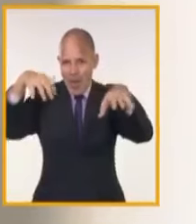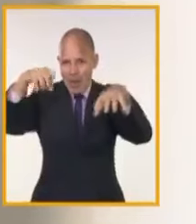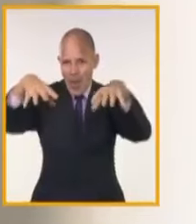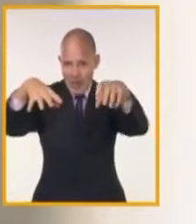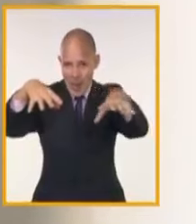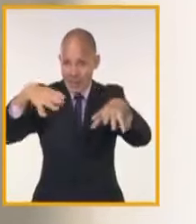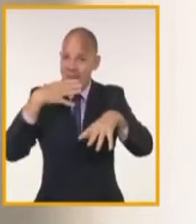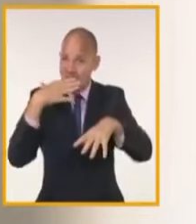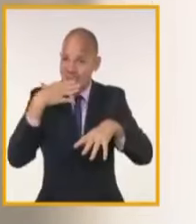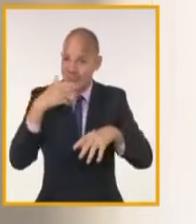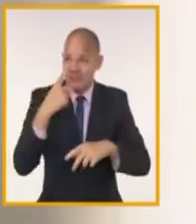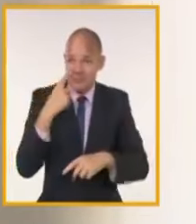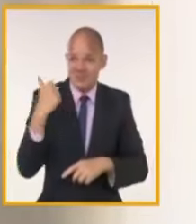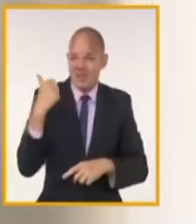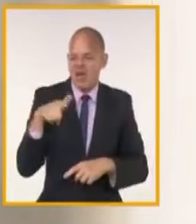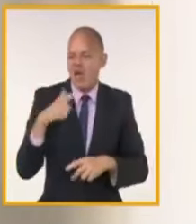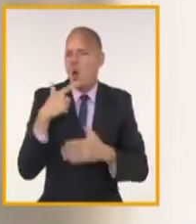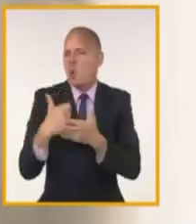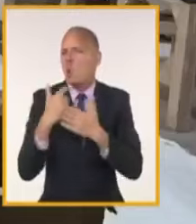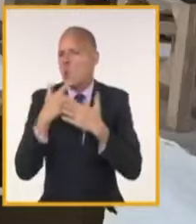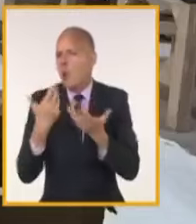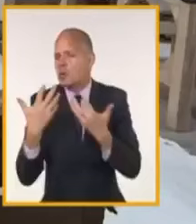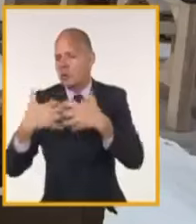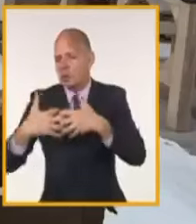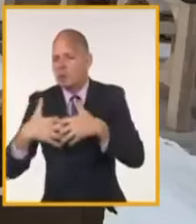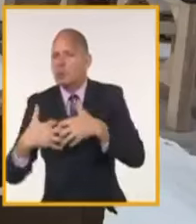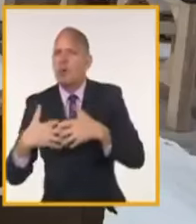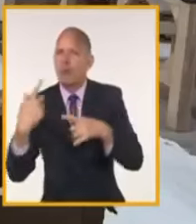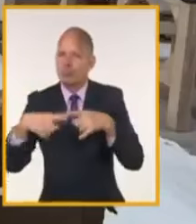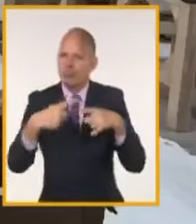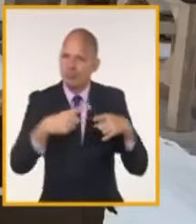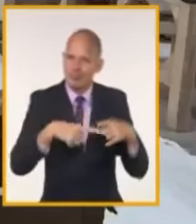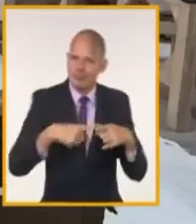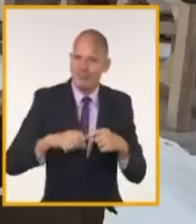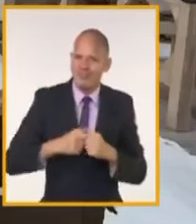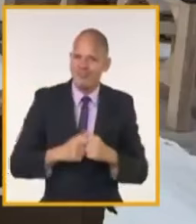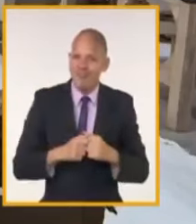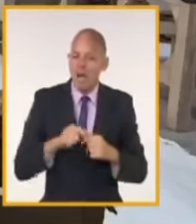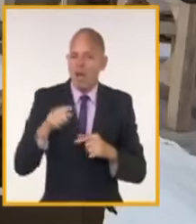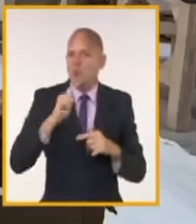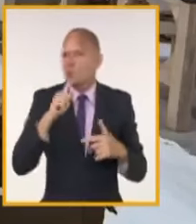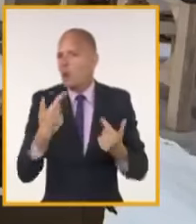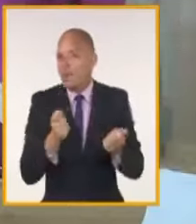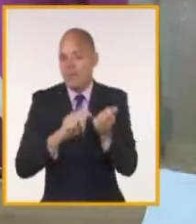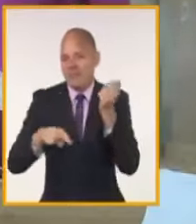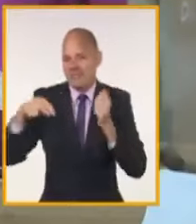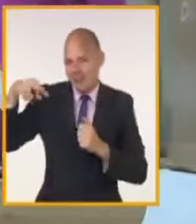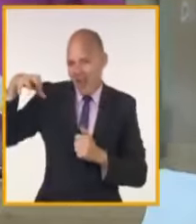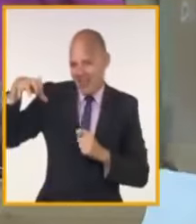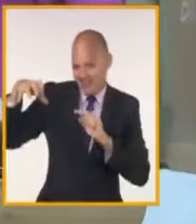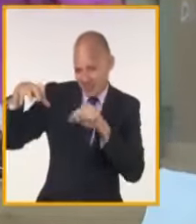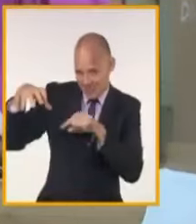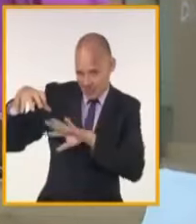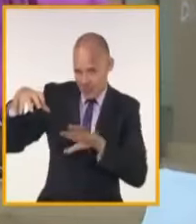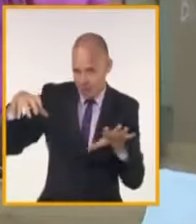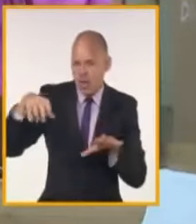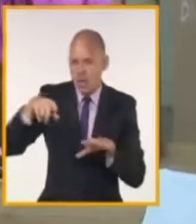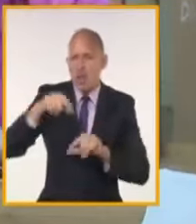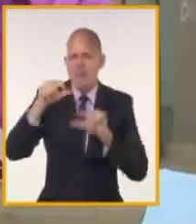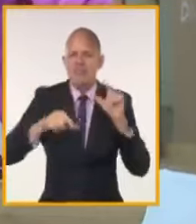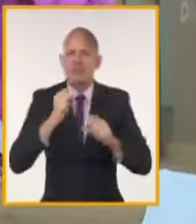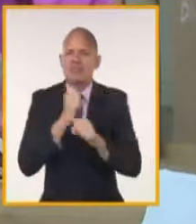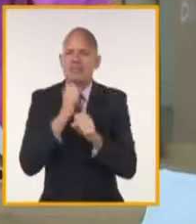de industrias y cultivos campesinos cooperativistas y trabajadores encargados de